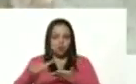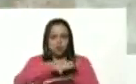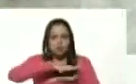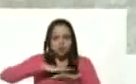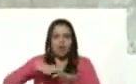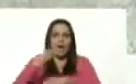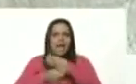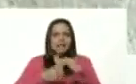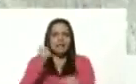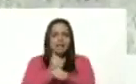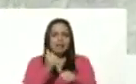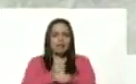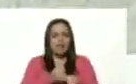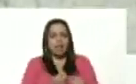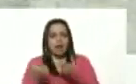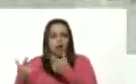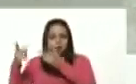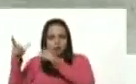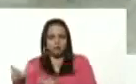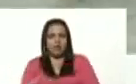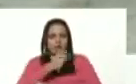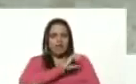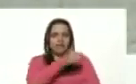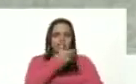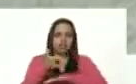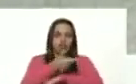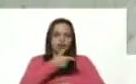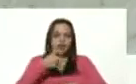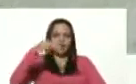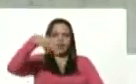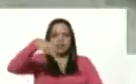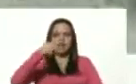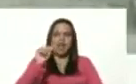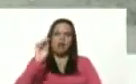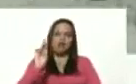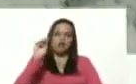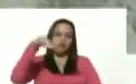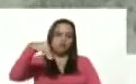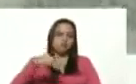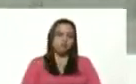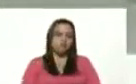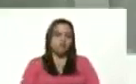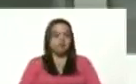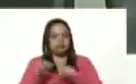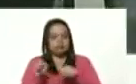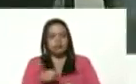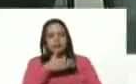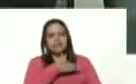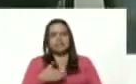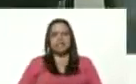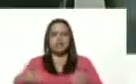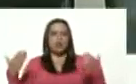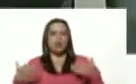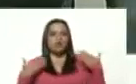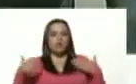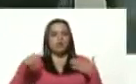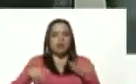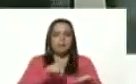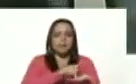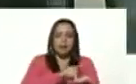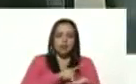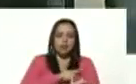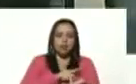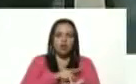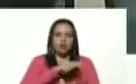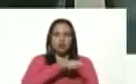y le hacemos el pase a nuestro jefe de gobierno, Nahum Fernández. Sí, presidente, bueno, aquí contentos desde esta parroquia que